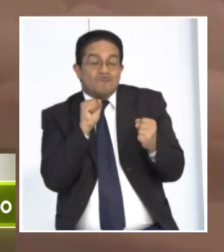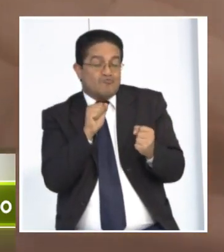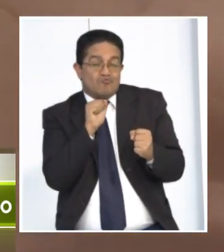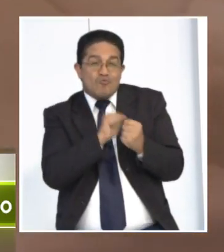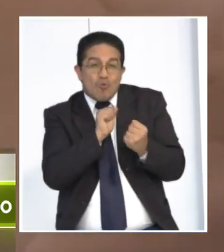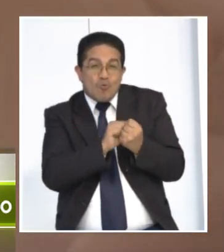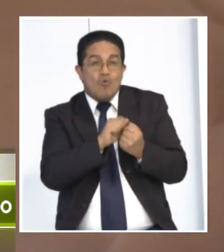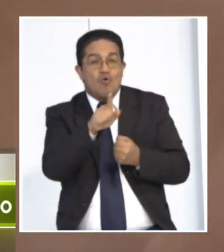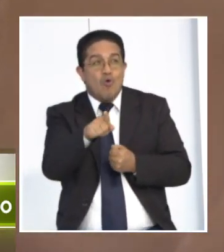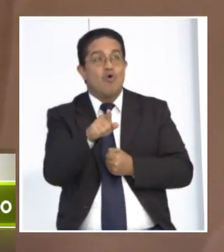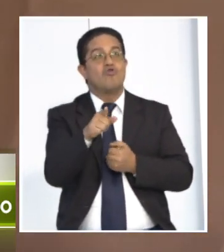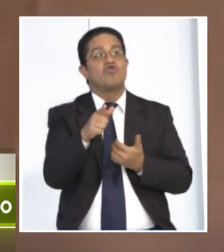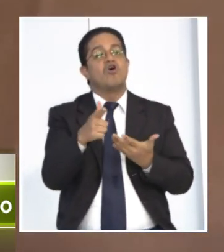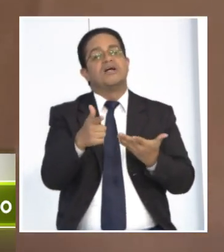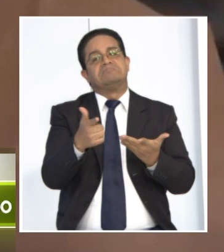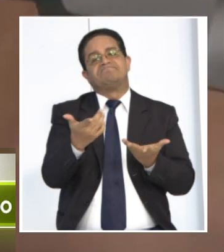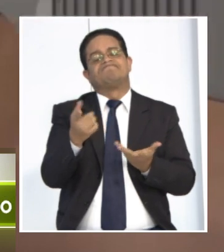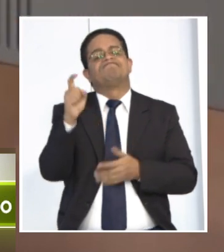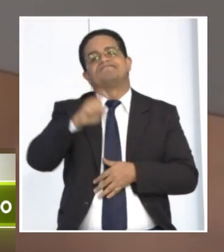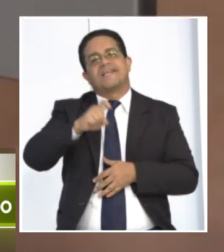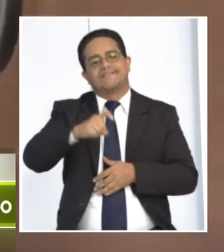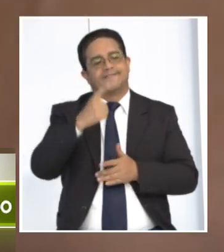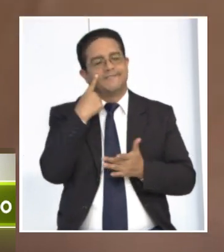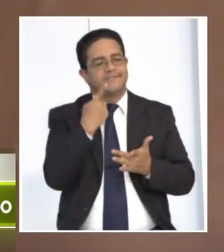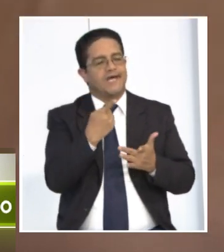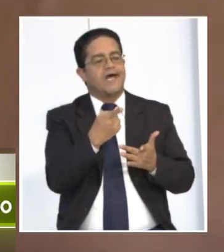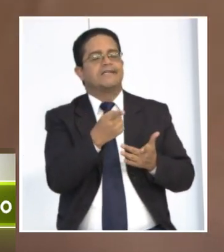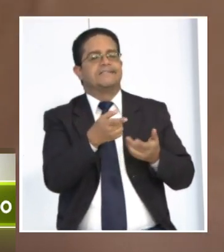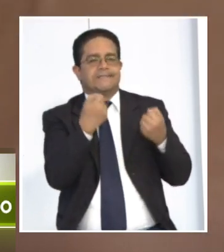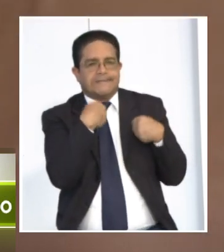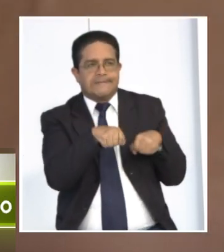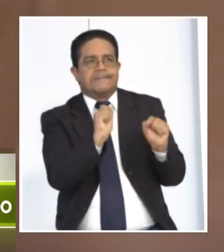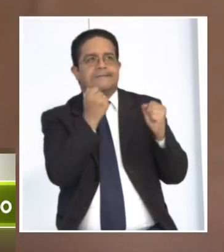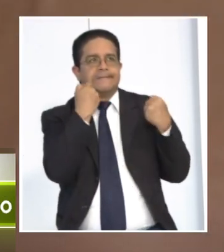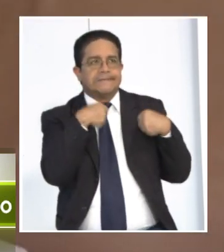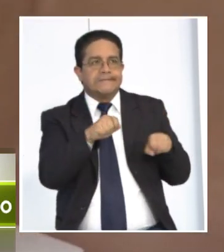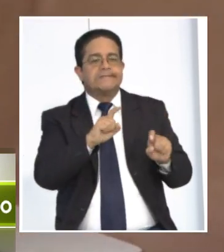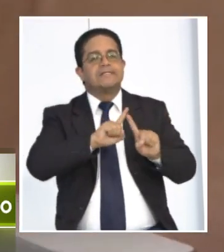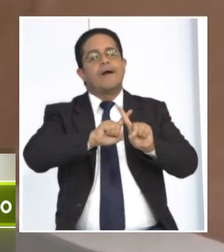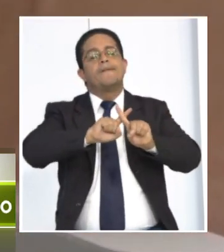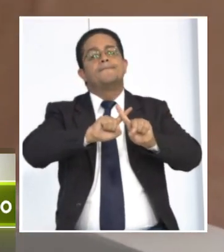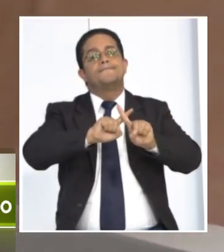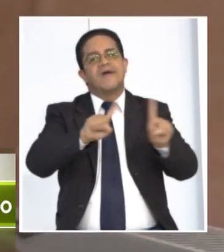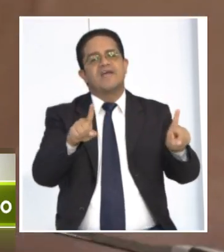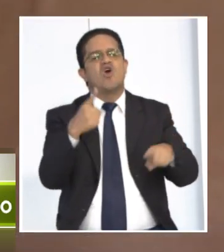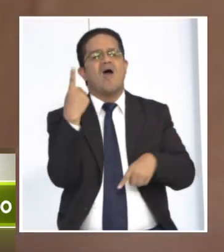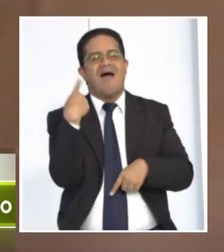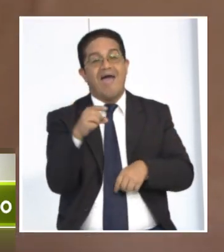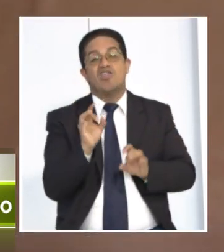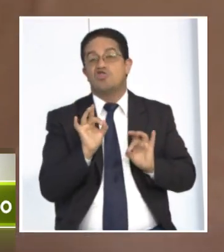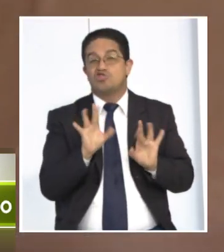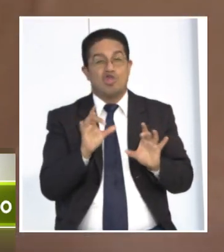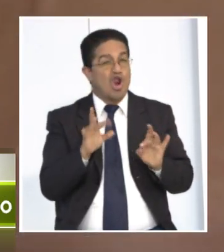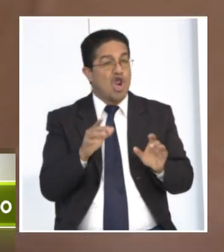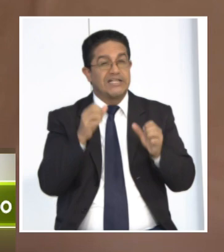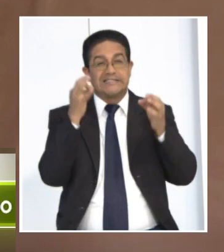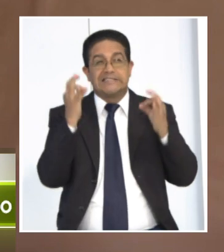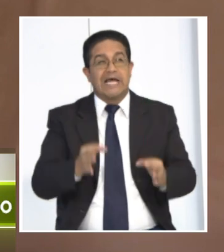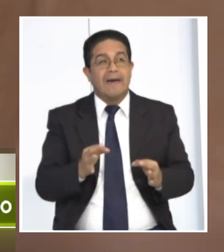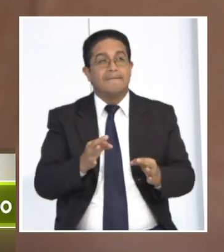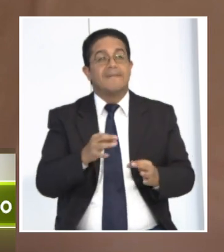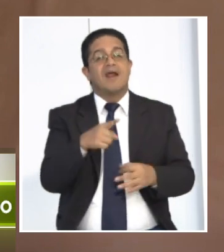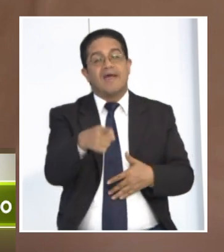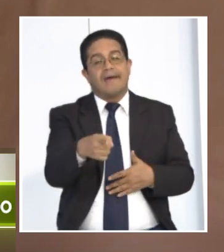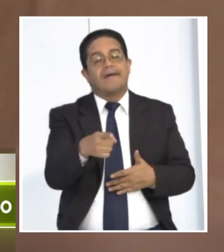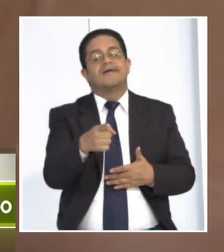ser suficiente con rehabilitaciones de contractura muscular. Pero si existen esguinces o dolor constante, se puede